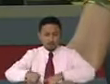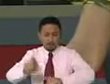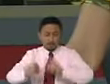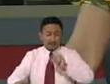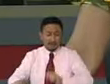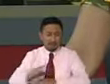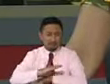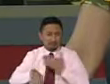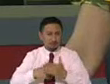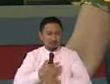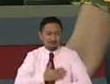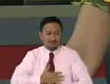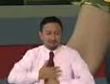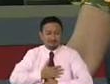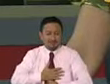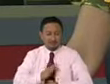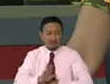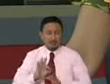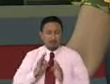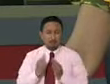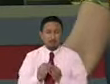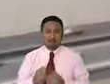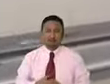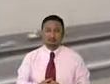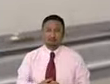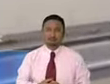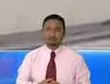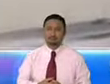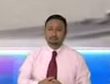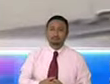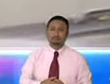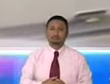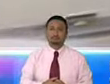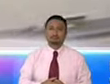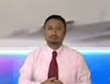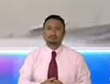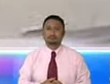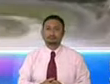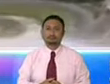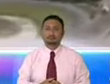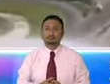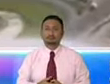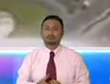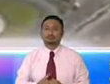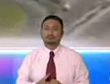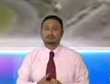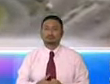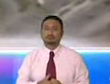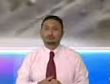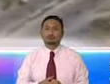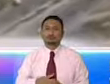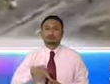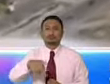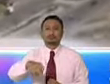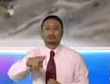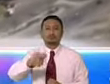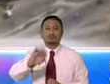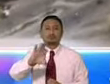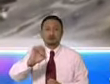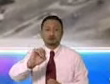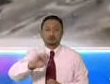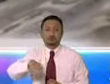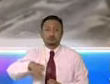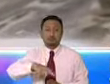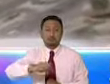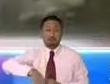a todos los turistas y sus familias. Ciudad Puerto, y el más importante de los